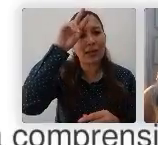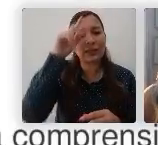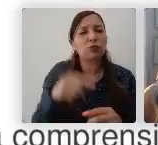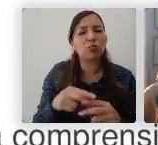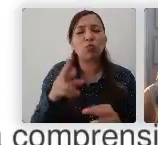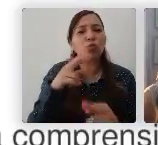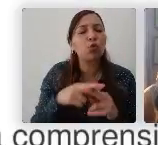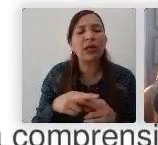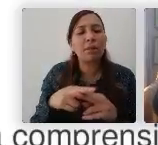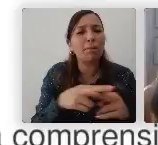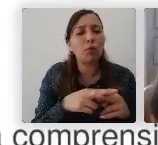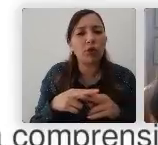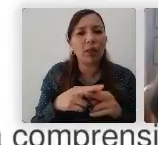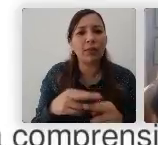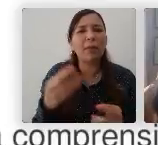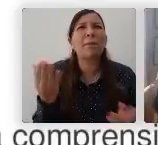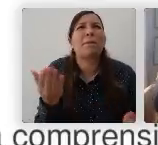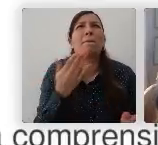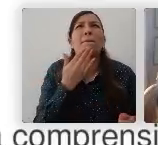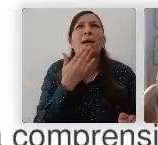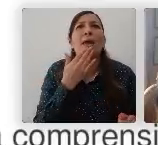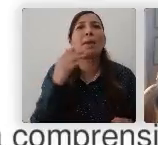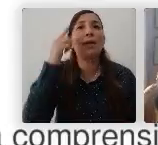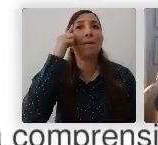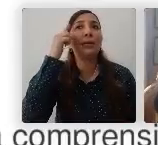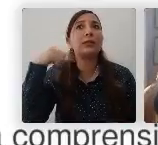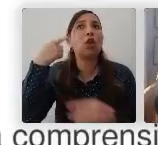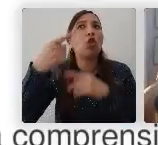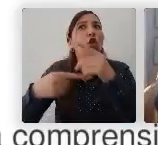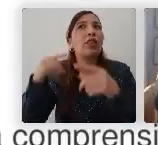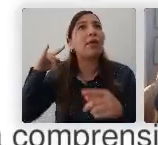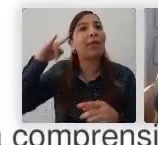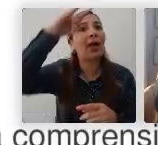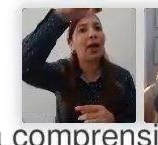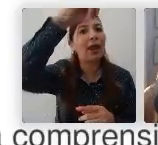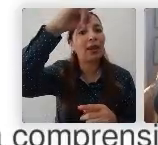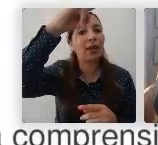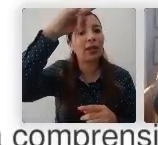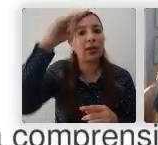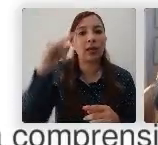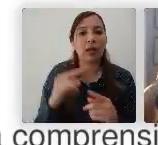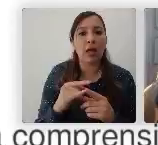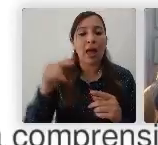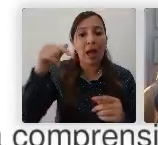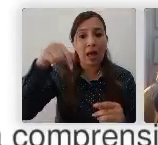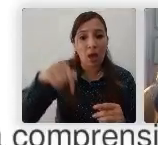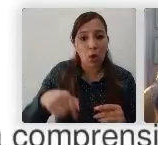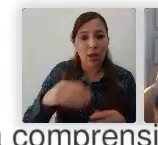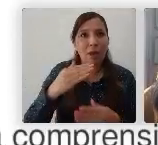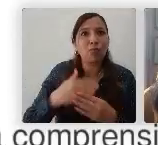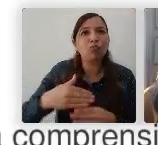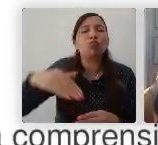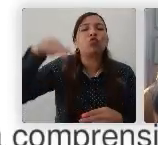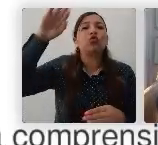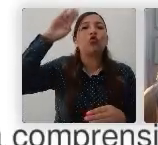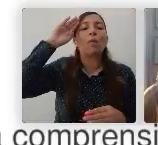claves para considerar el próximo destino de viaje además hay una mayor importancia en lo que es